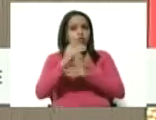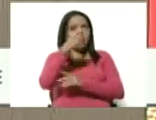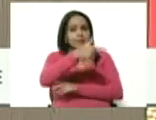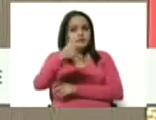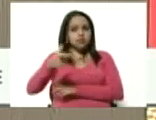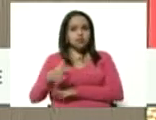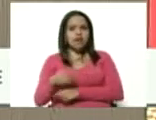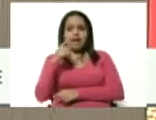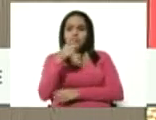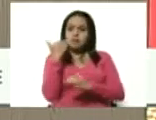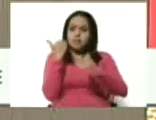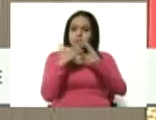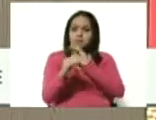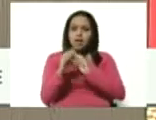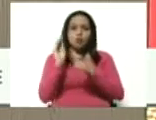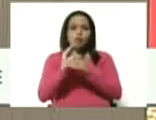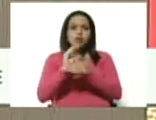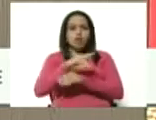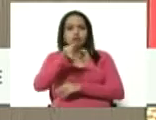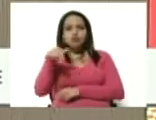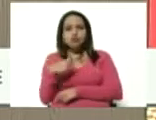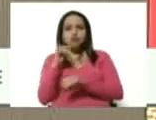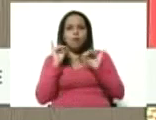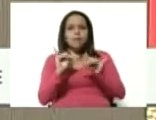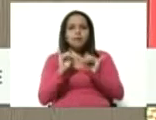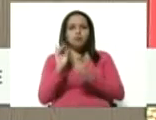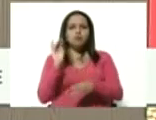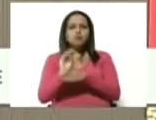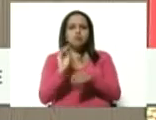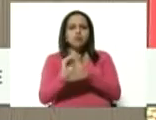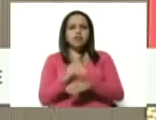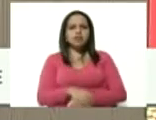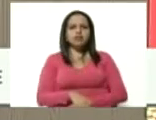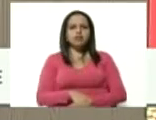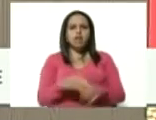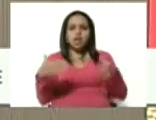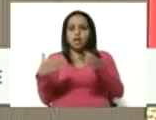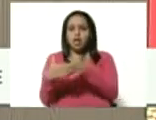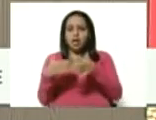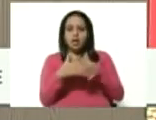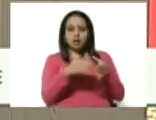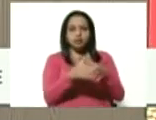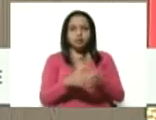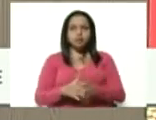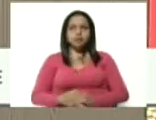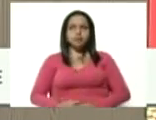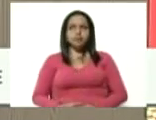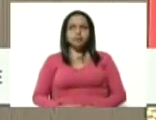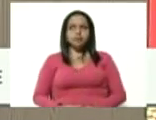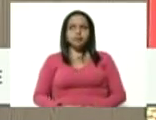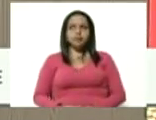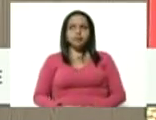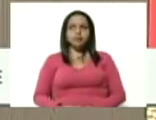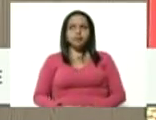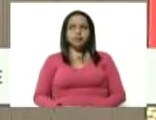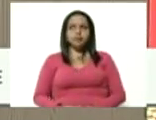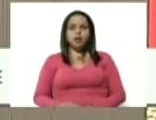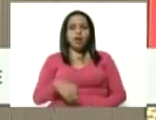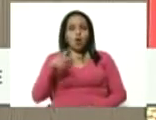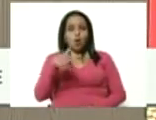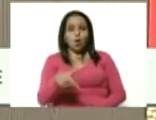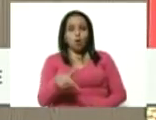es el mensaje, cuidarnos nosotros mismos y cuidarnos colectivamente. Bueno, hoy en la